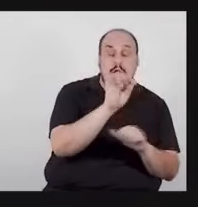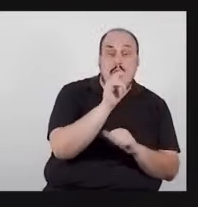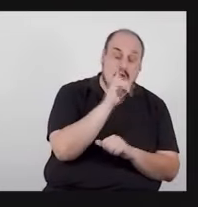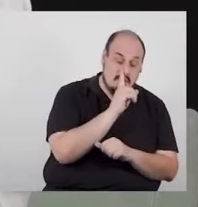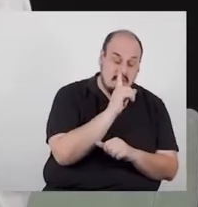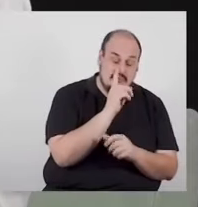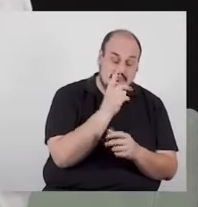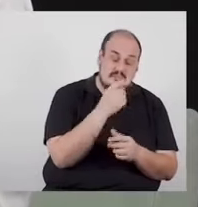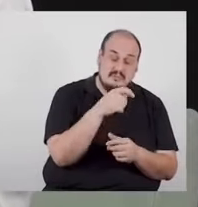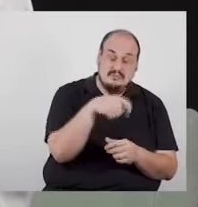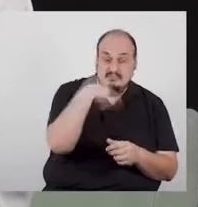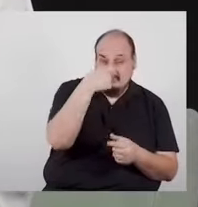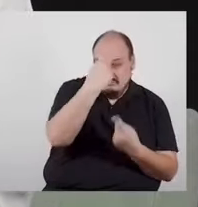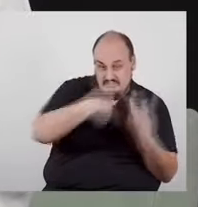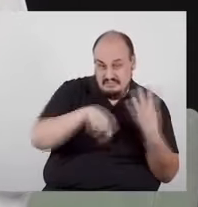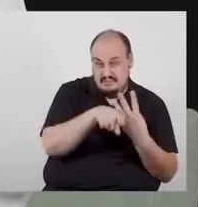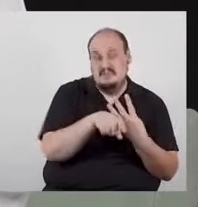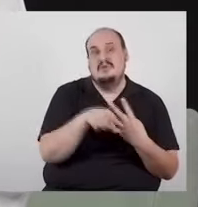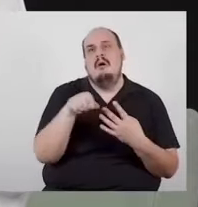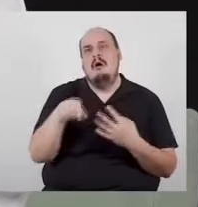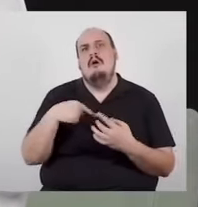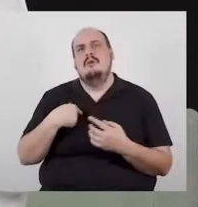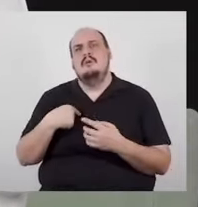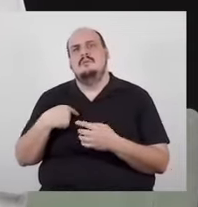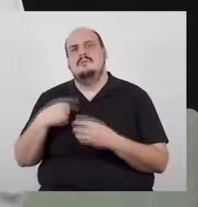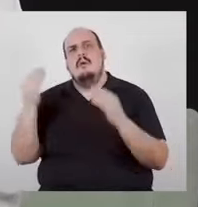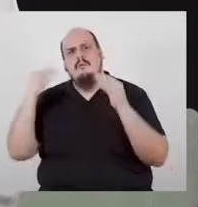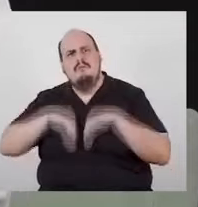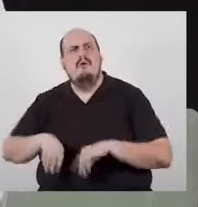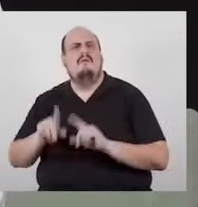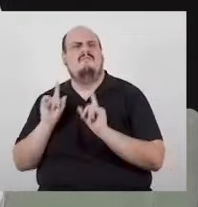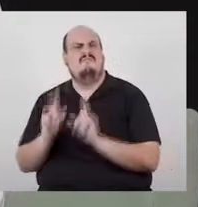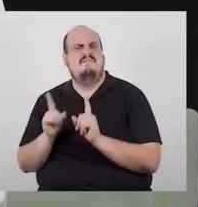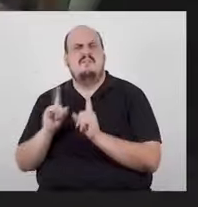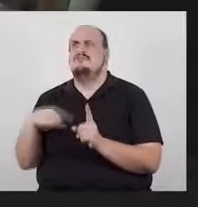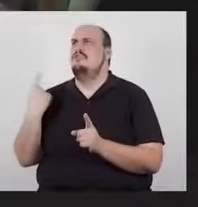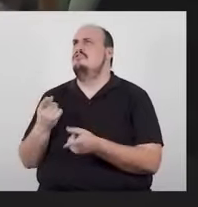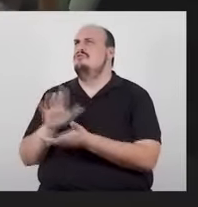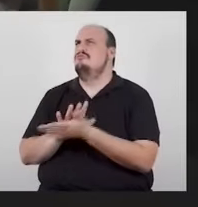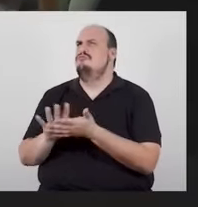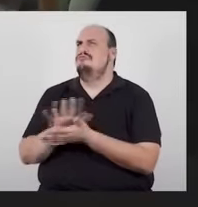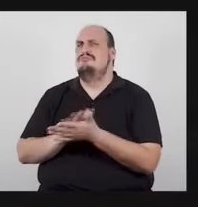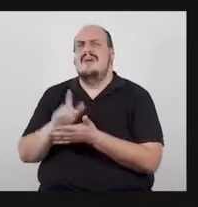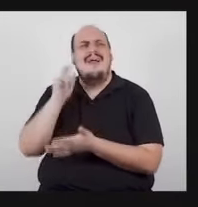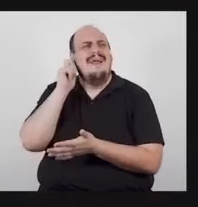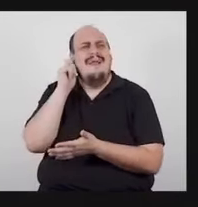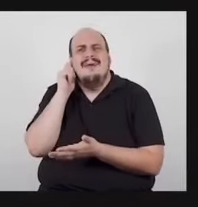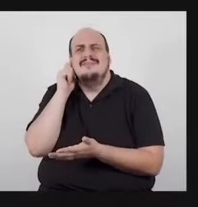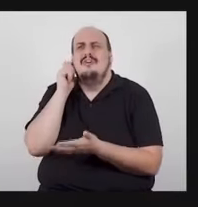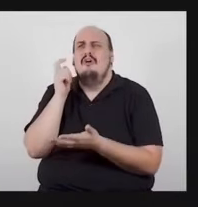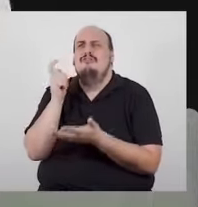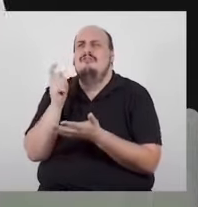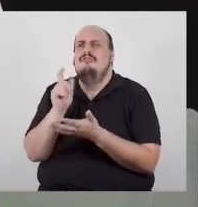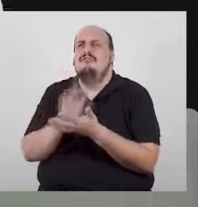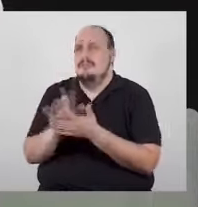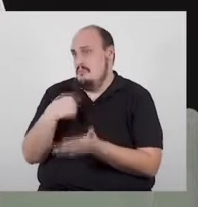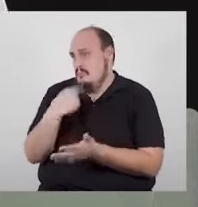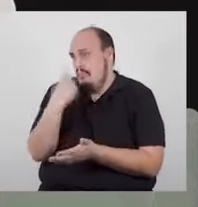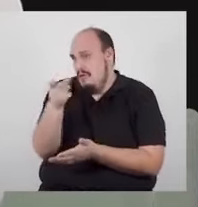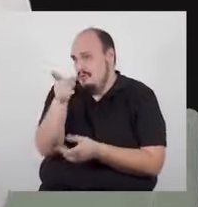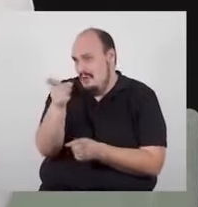Y hoy todavía, nos da esa impotencia, de decir, ¿cómo hacemos, Gastón? Y ahí te voy a preguntar a vos, y